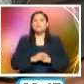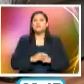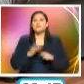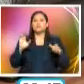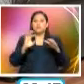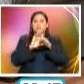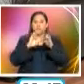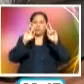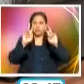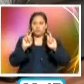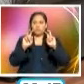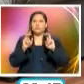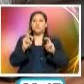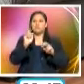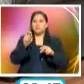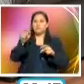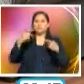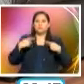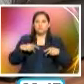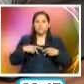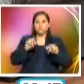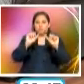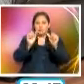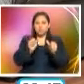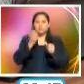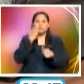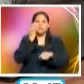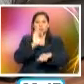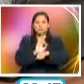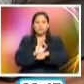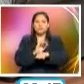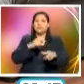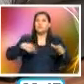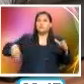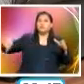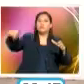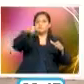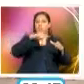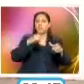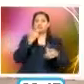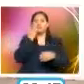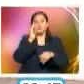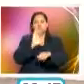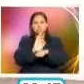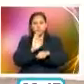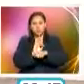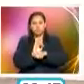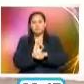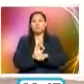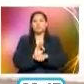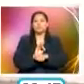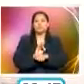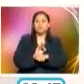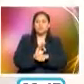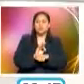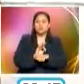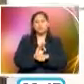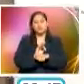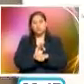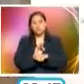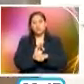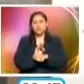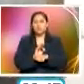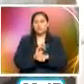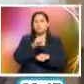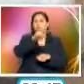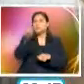la manera en la que el artista quiere proteger pues el entorno, quiere proteger aquello pues que está a la